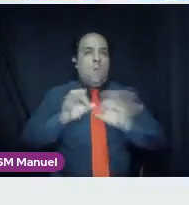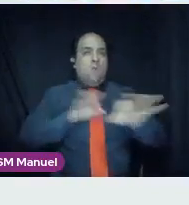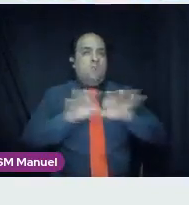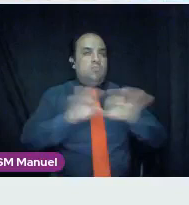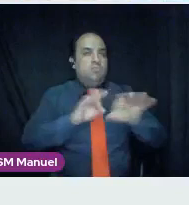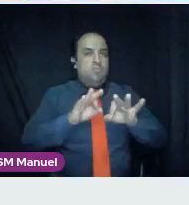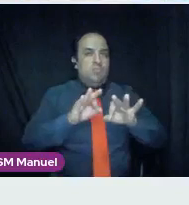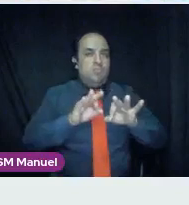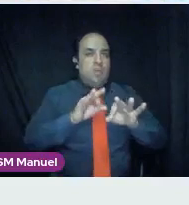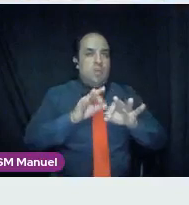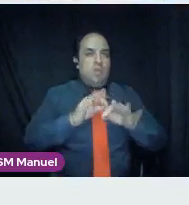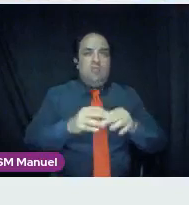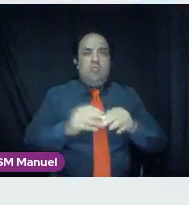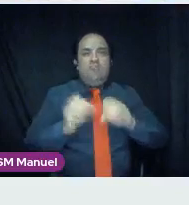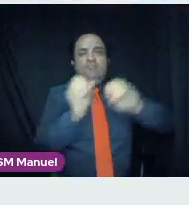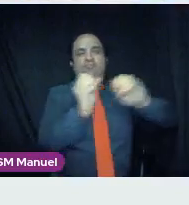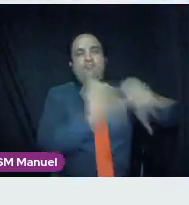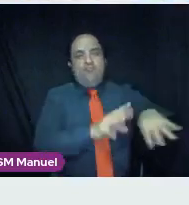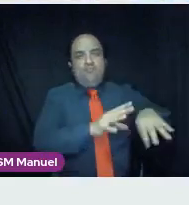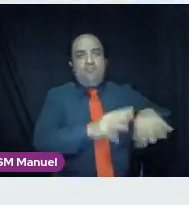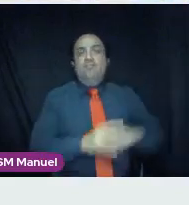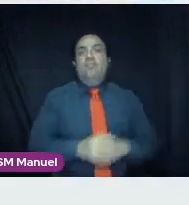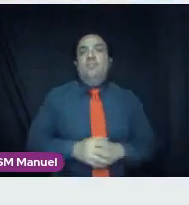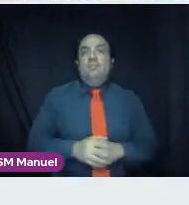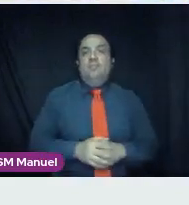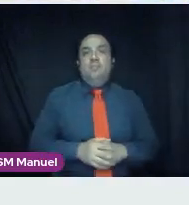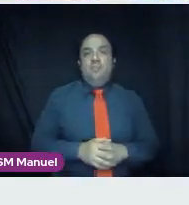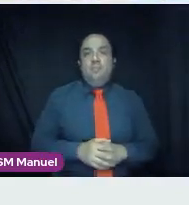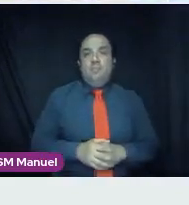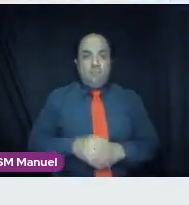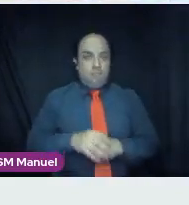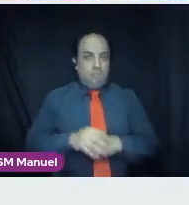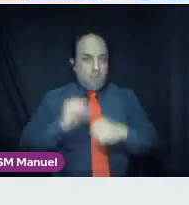trabajos. Incluso, algo que